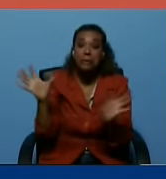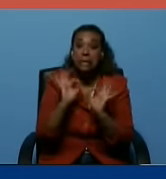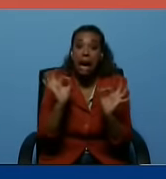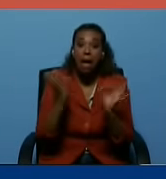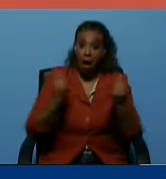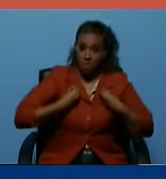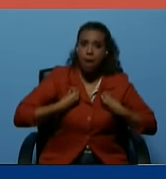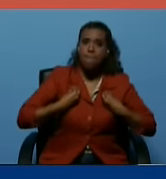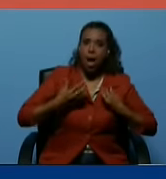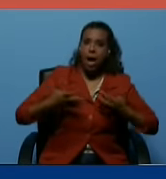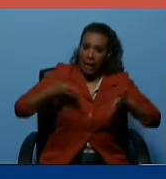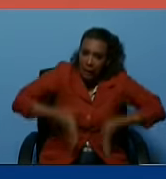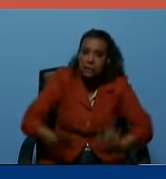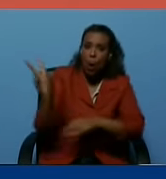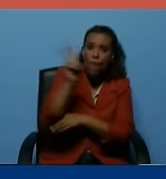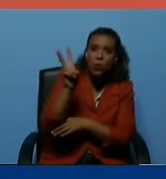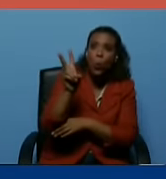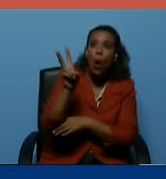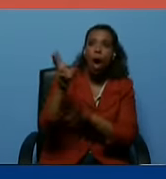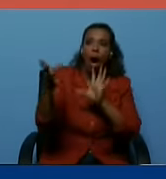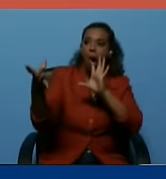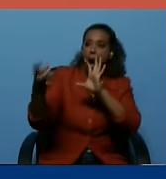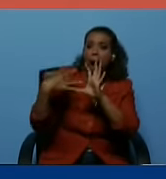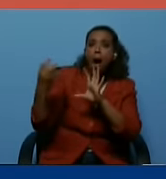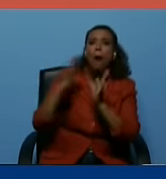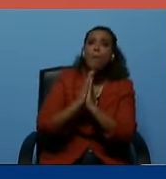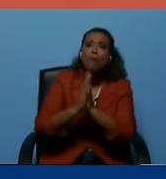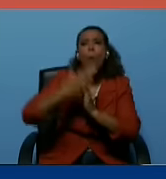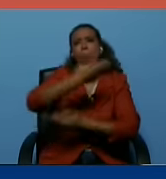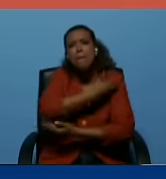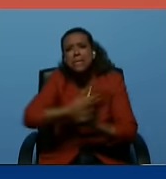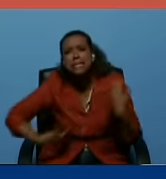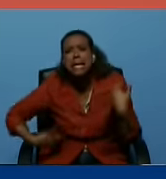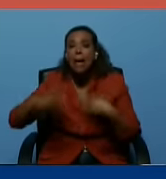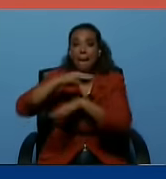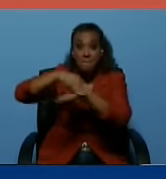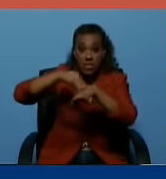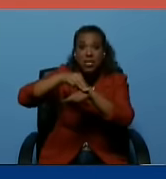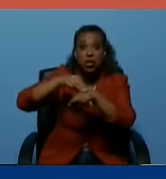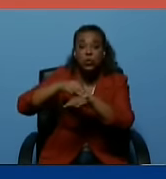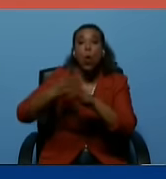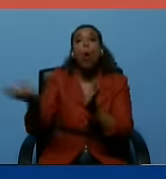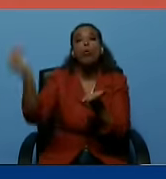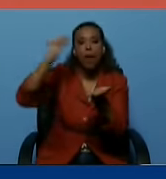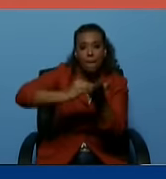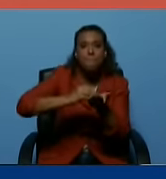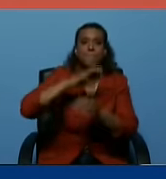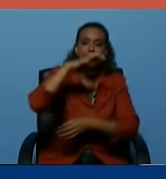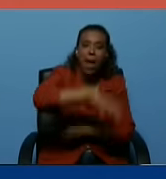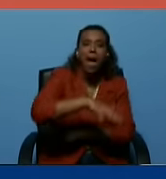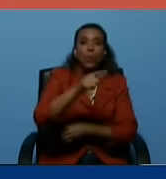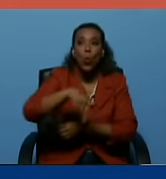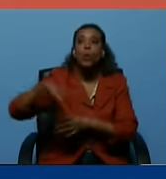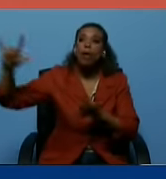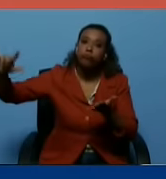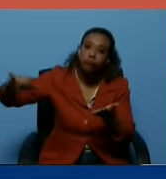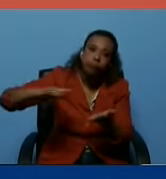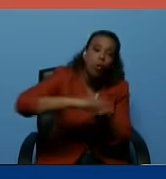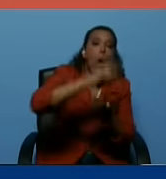Yo lo sé, porque ellos me escriben. Y la gran misión Vuelta a la Patria que yo creé es para que ellos